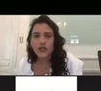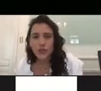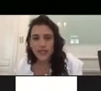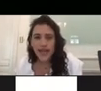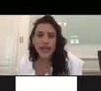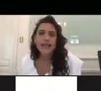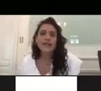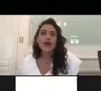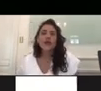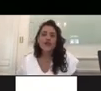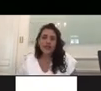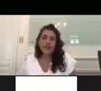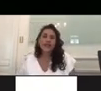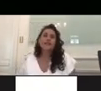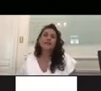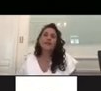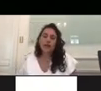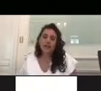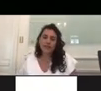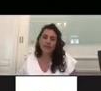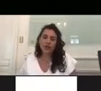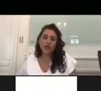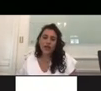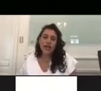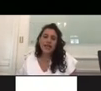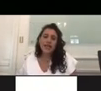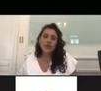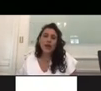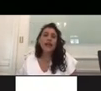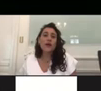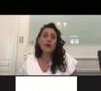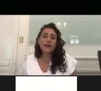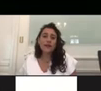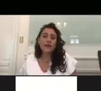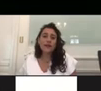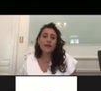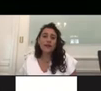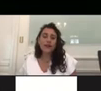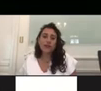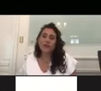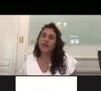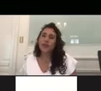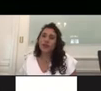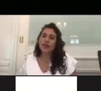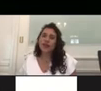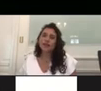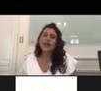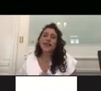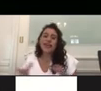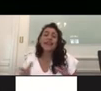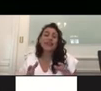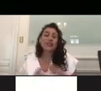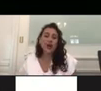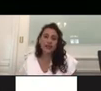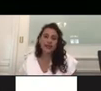comerciales, oficinas, departamentos, y es un área nueva que no se pueden perder cuando vayan, Y ahí dentro